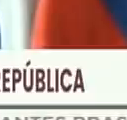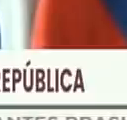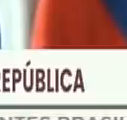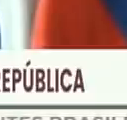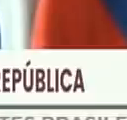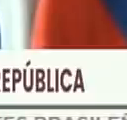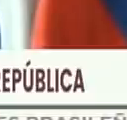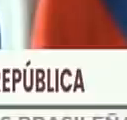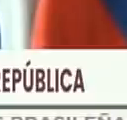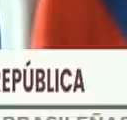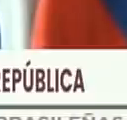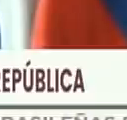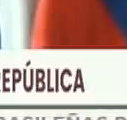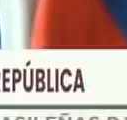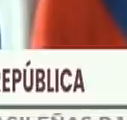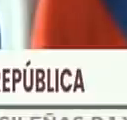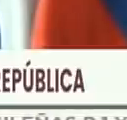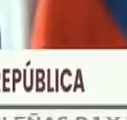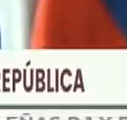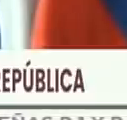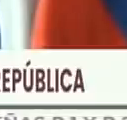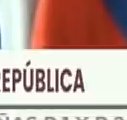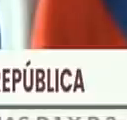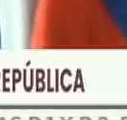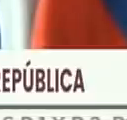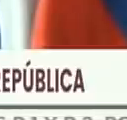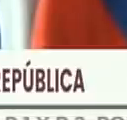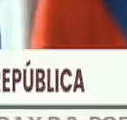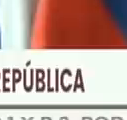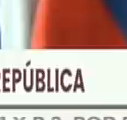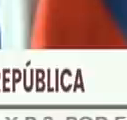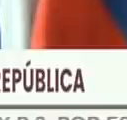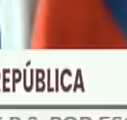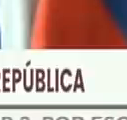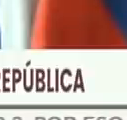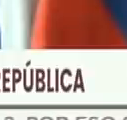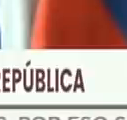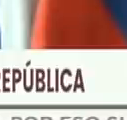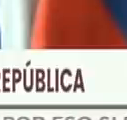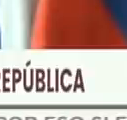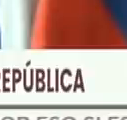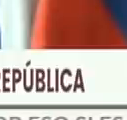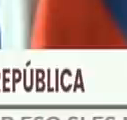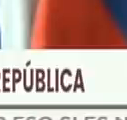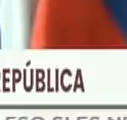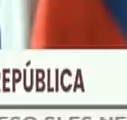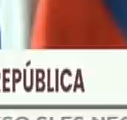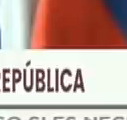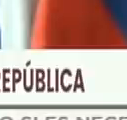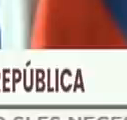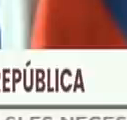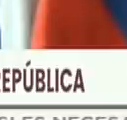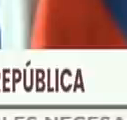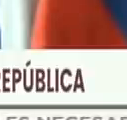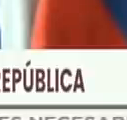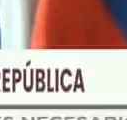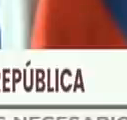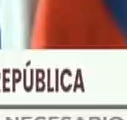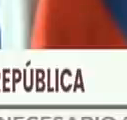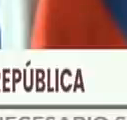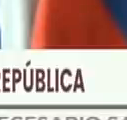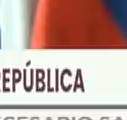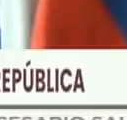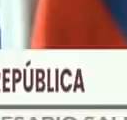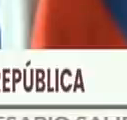de tantas circunstancias adversas, en medio de un cerco económico, de sanciones criminales,